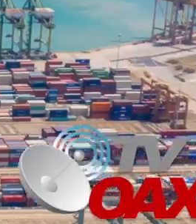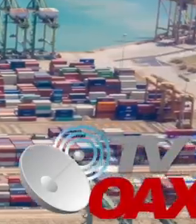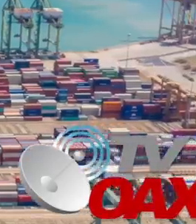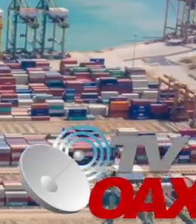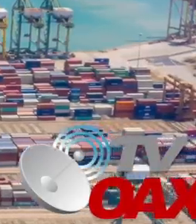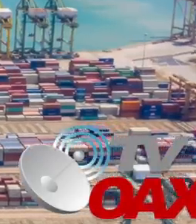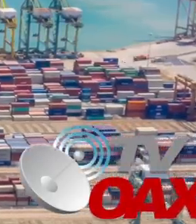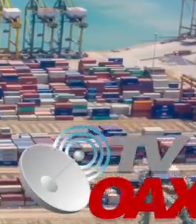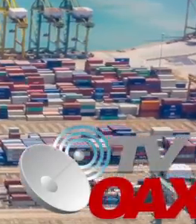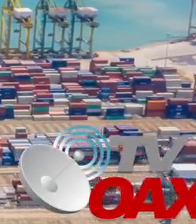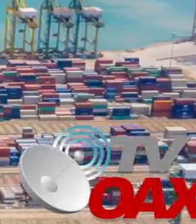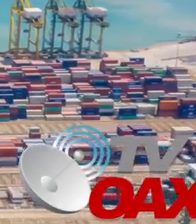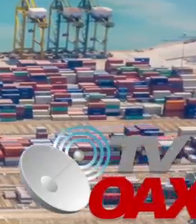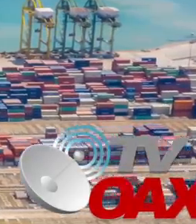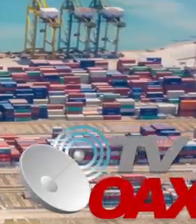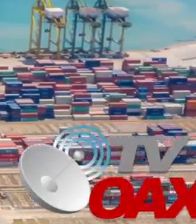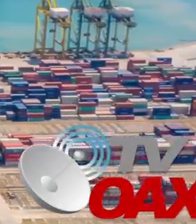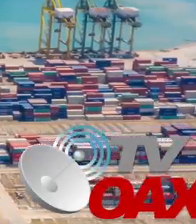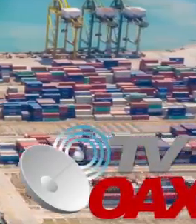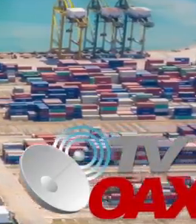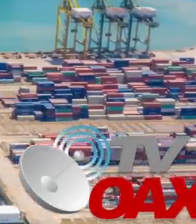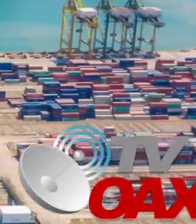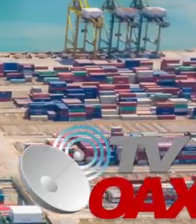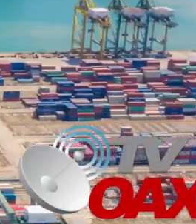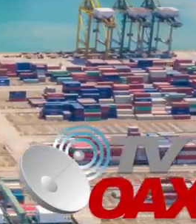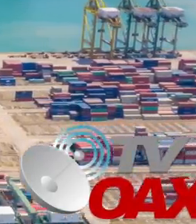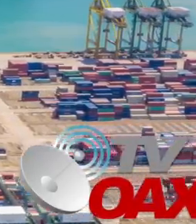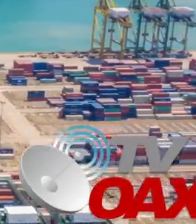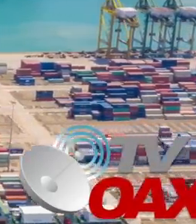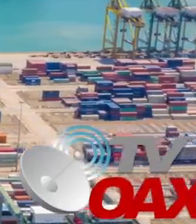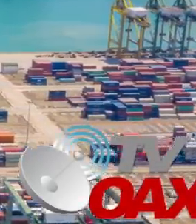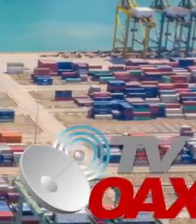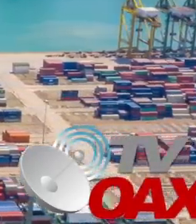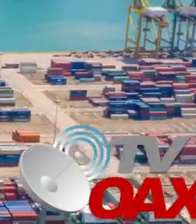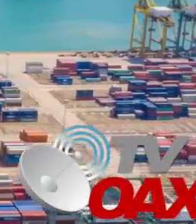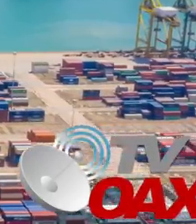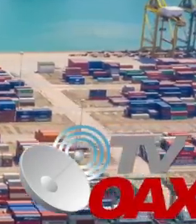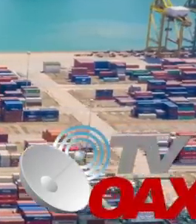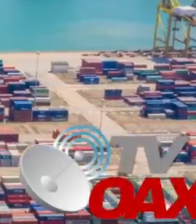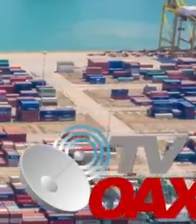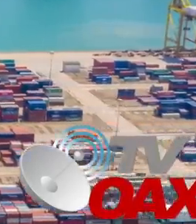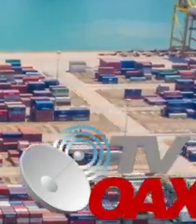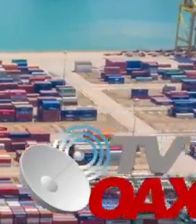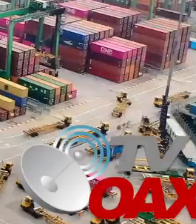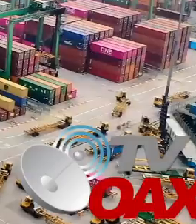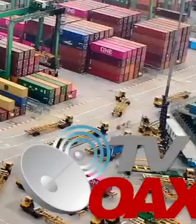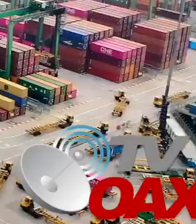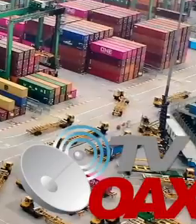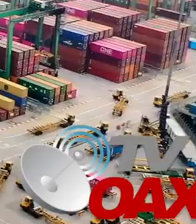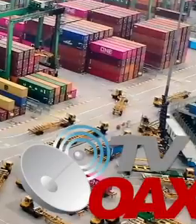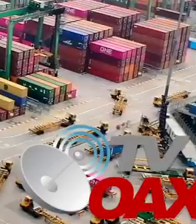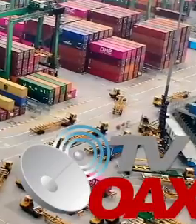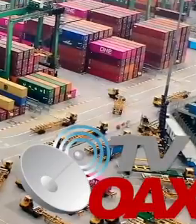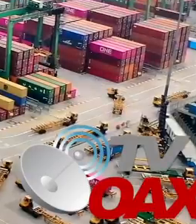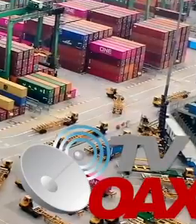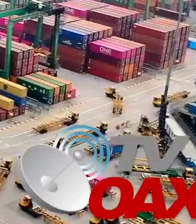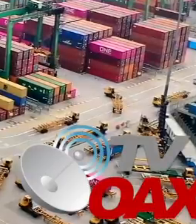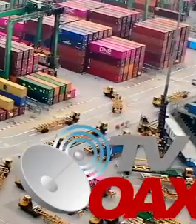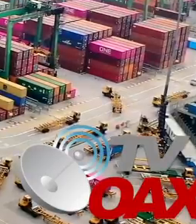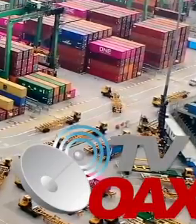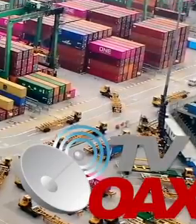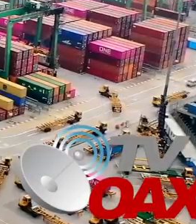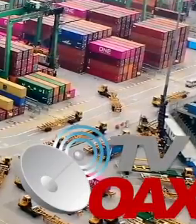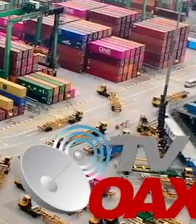Nuestra propuesta es fortalecer el tratado con Estados Unidos y Canadá, consolidarnos como una región,